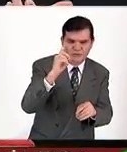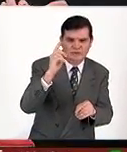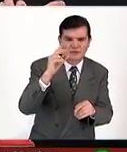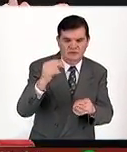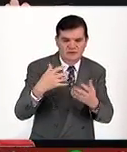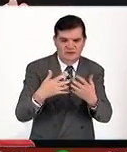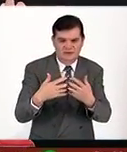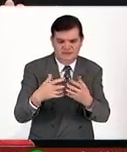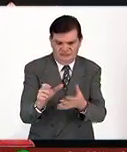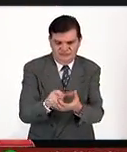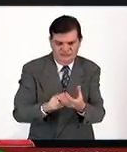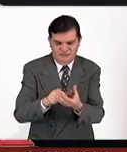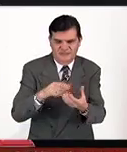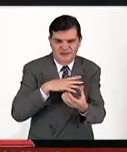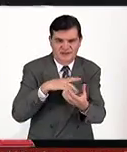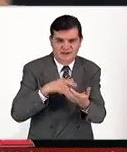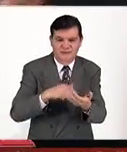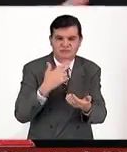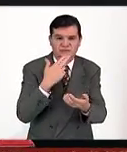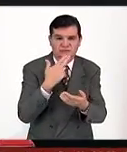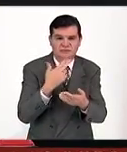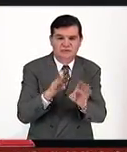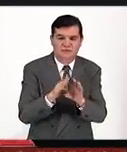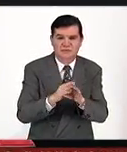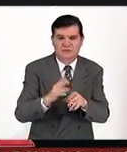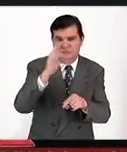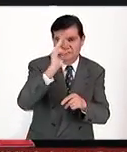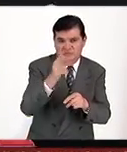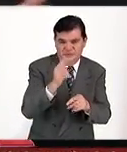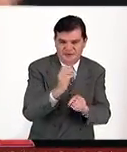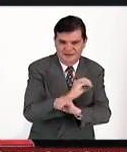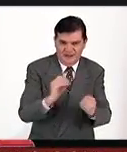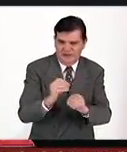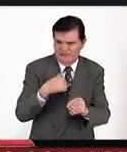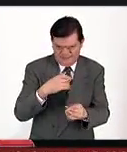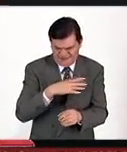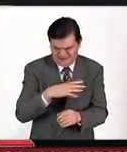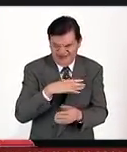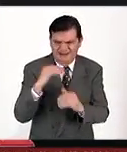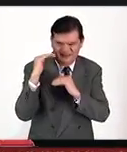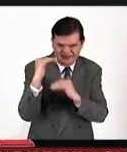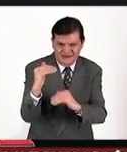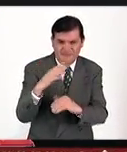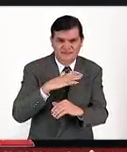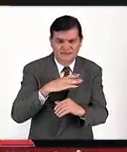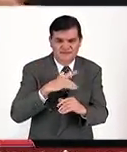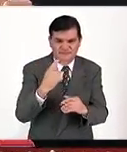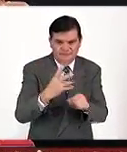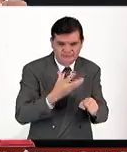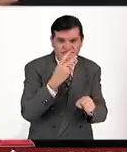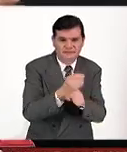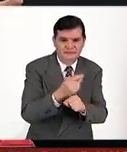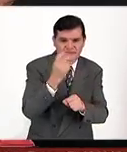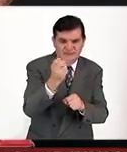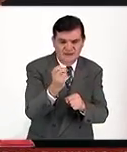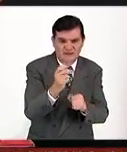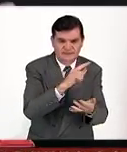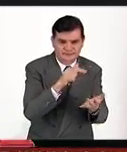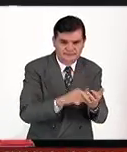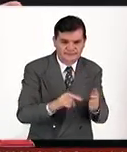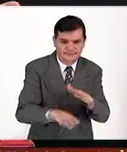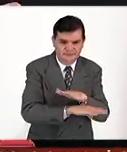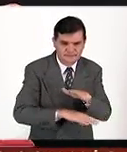aparato, pero no quiere decir que tengan un uso irrestricto de las cosas. Entonces, estamos hablando de recuperar